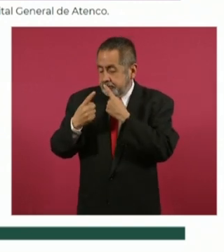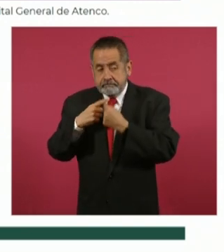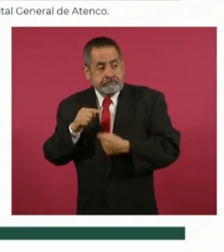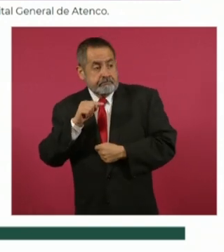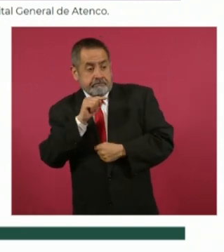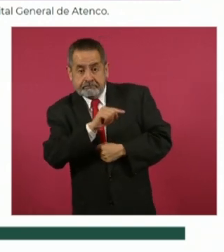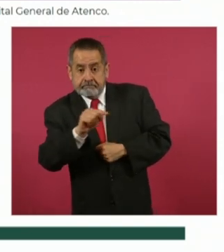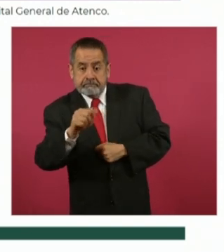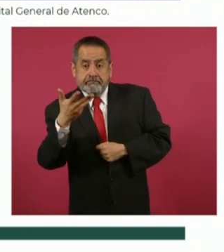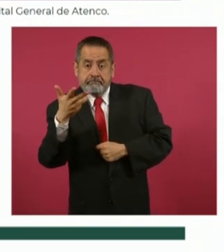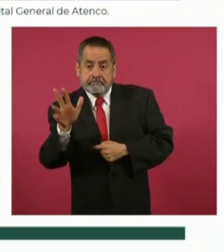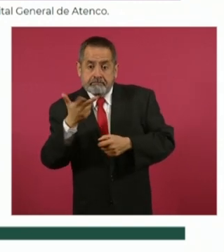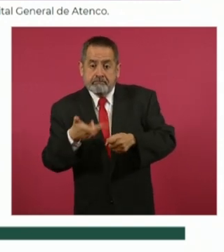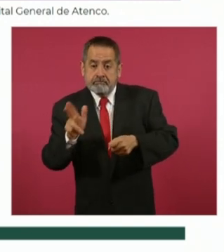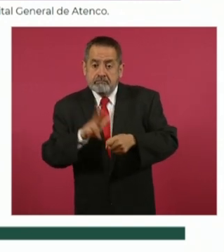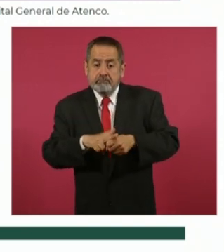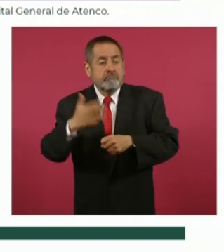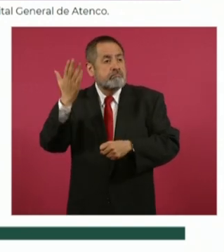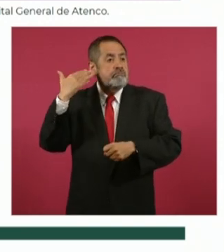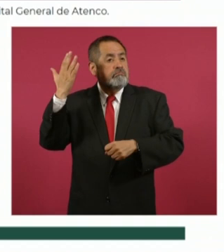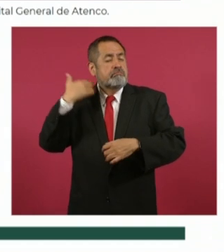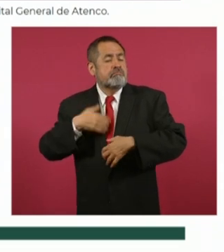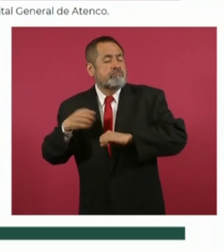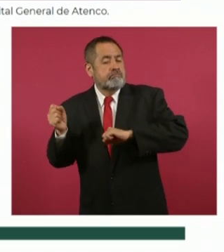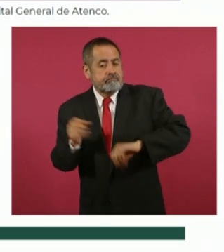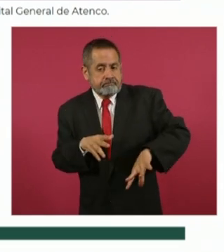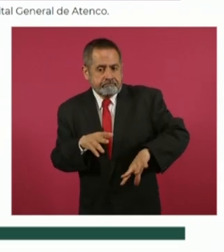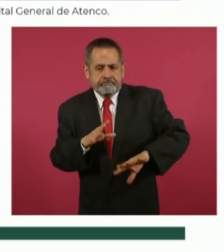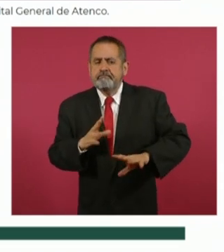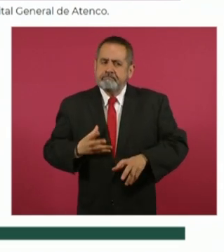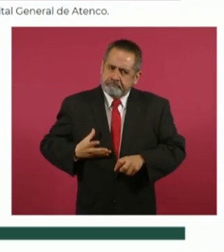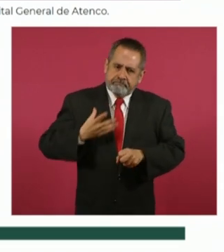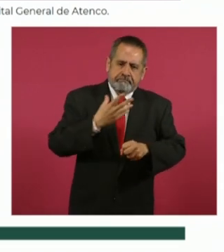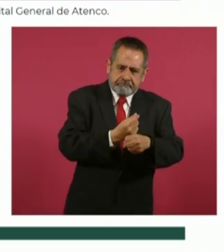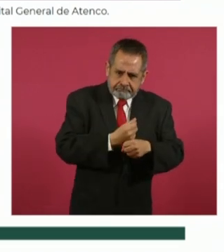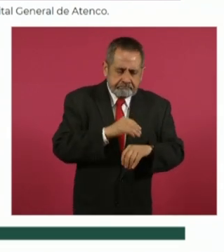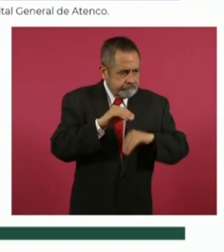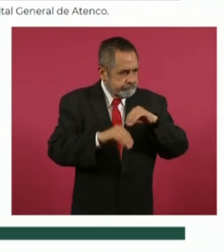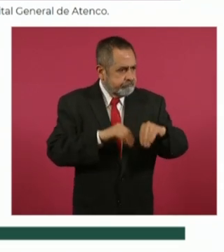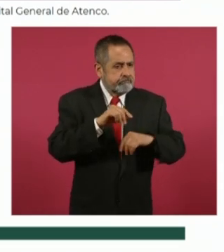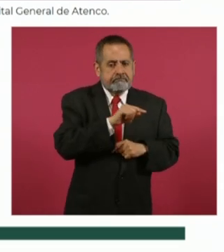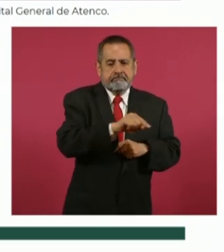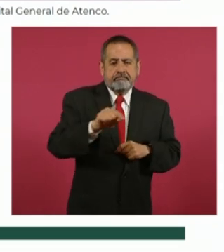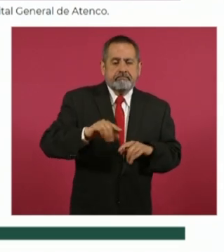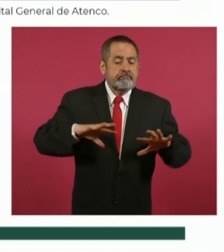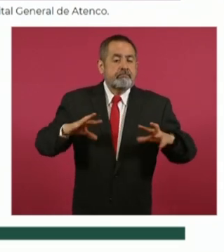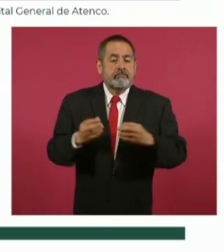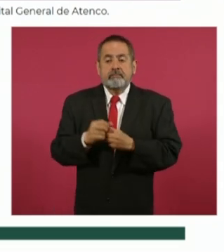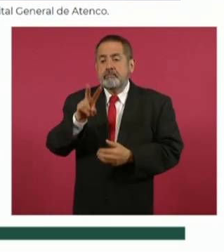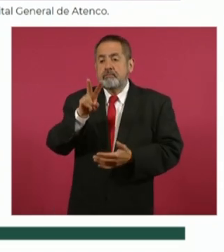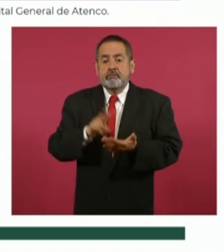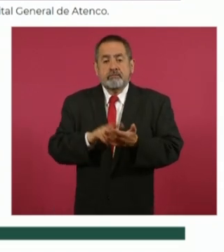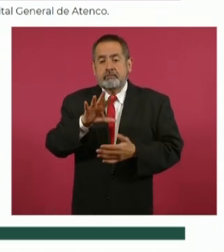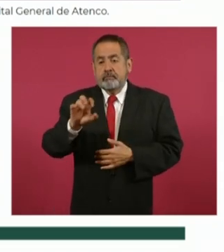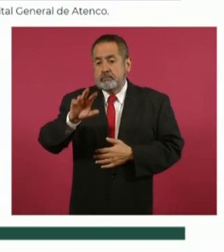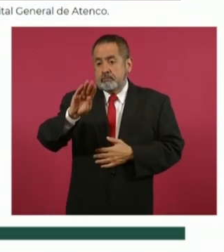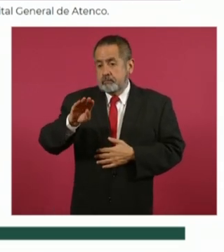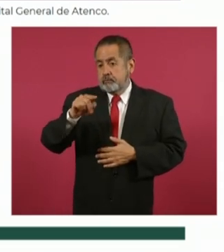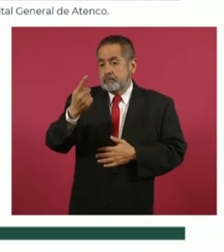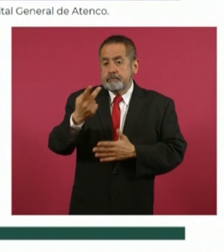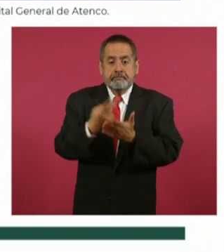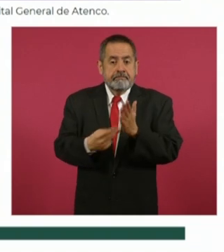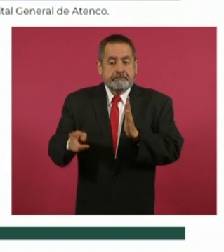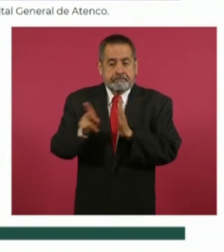10 hospitales abandonados en el Estado de México. Se están integrando 2.591 plazas